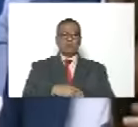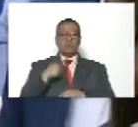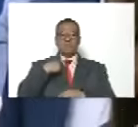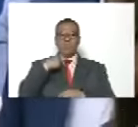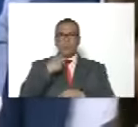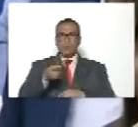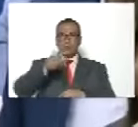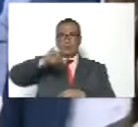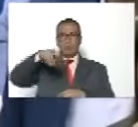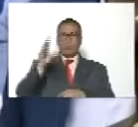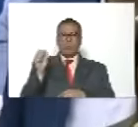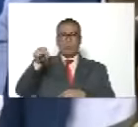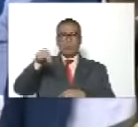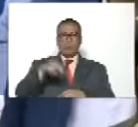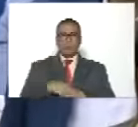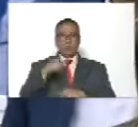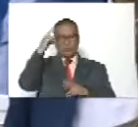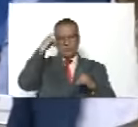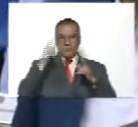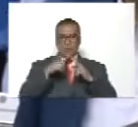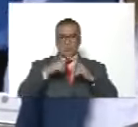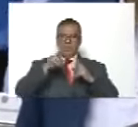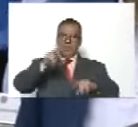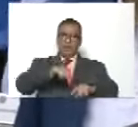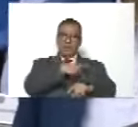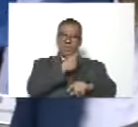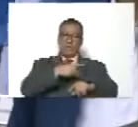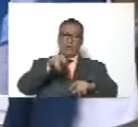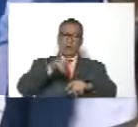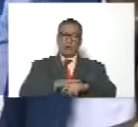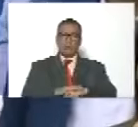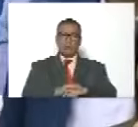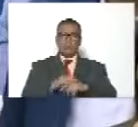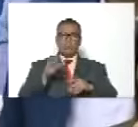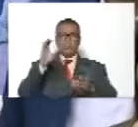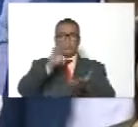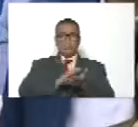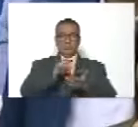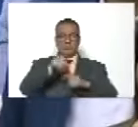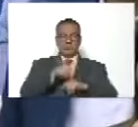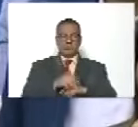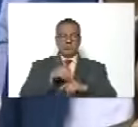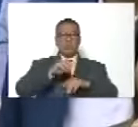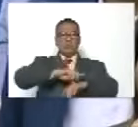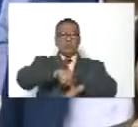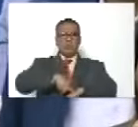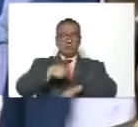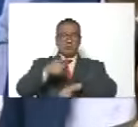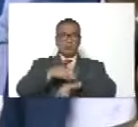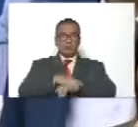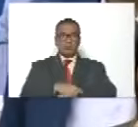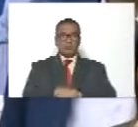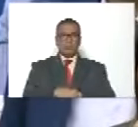Dice John Donne en ese conocido poeta, poema que cita luego